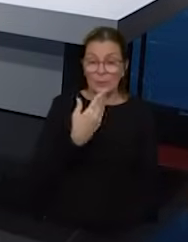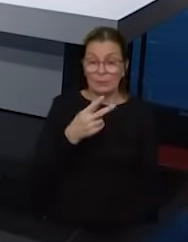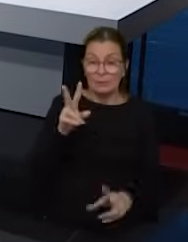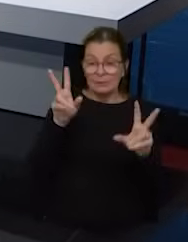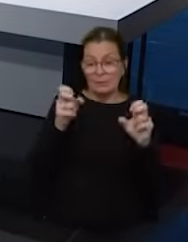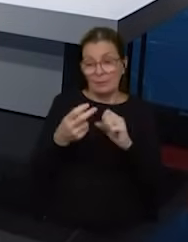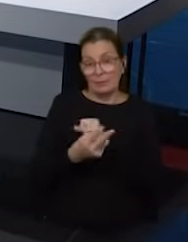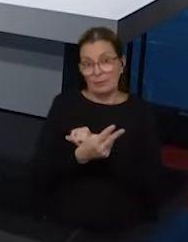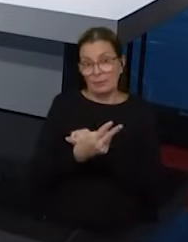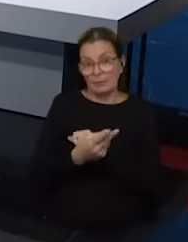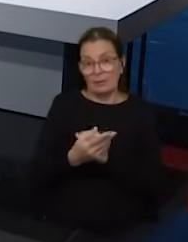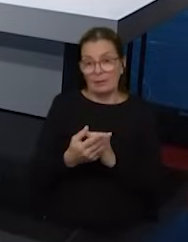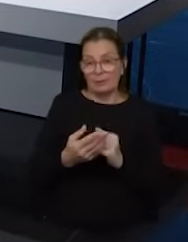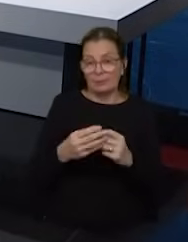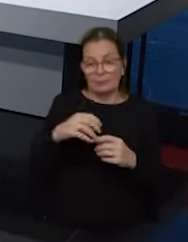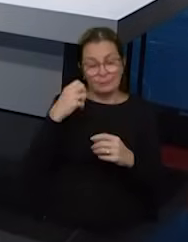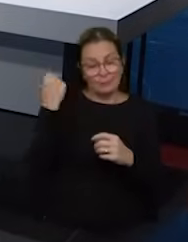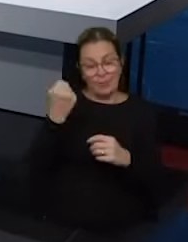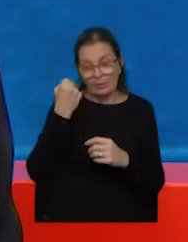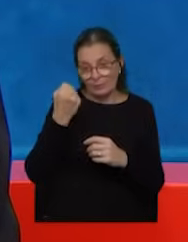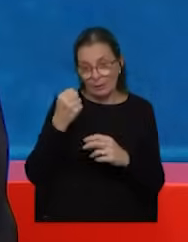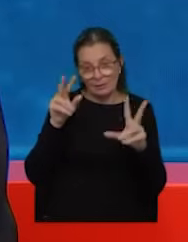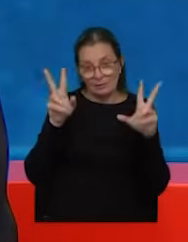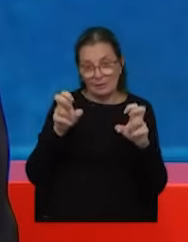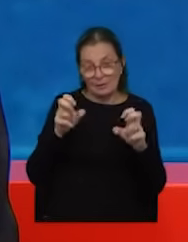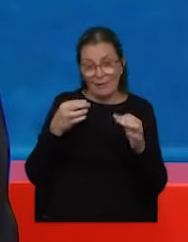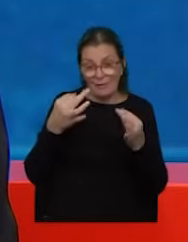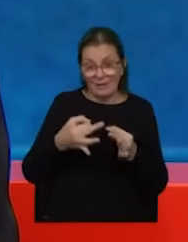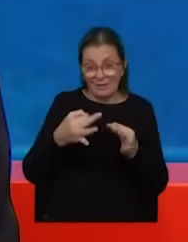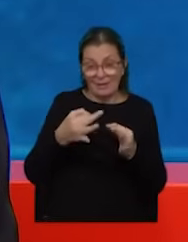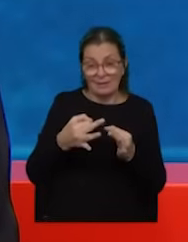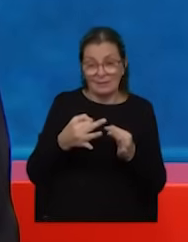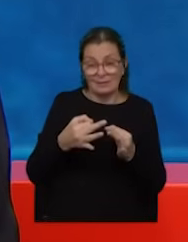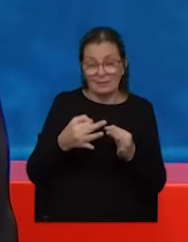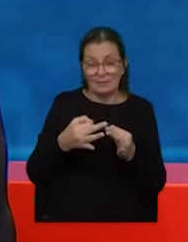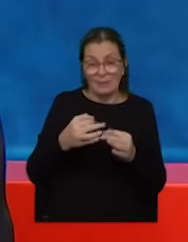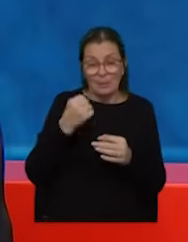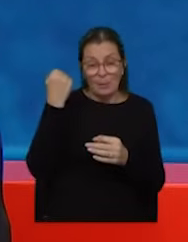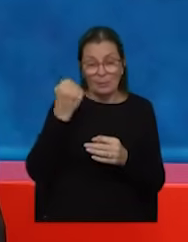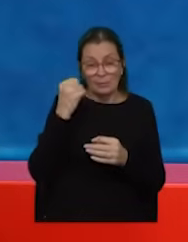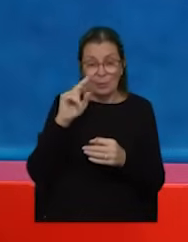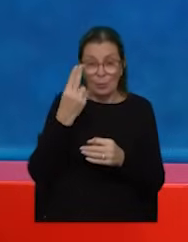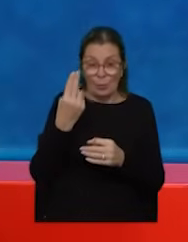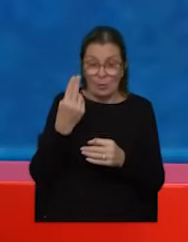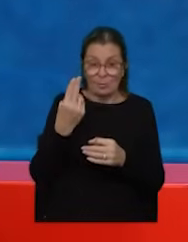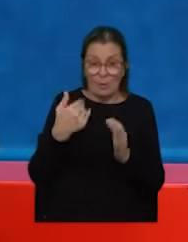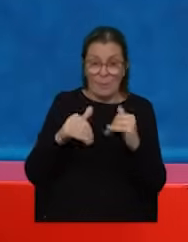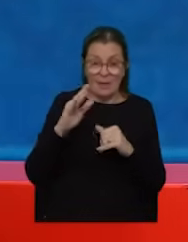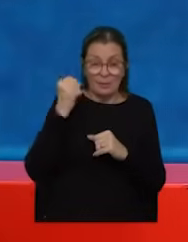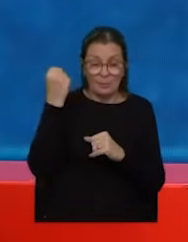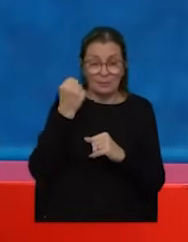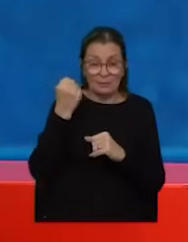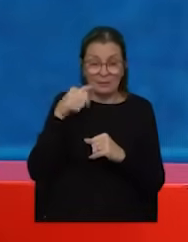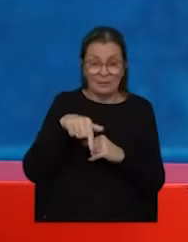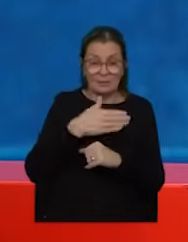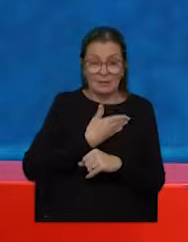tema de la inseguridad es un tema tan vasto en verdad es el el principal tema de los uruguayos no no Desde